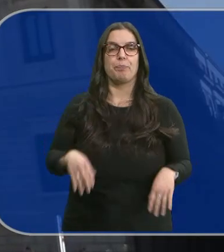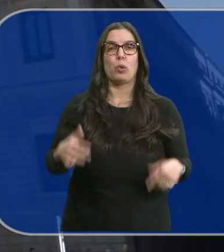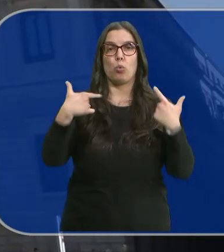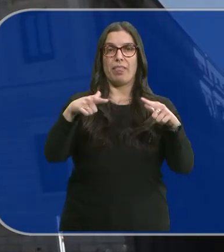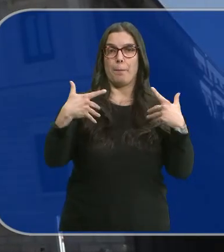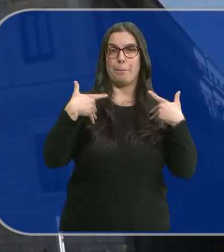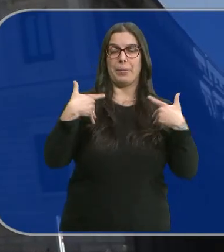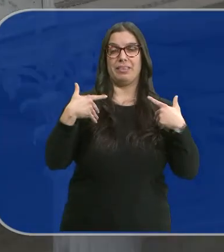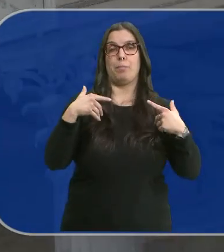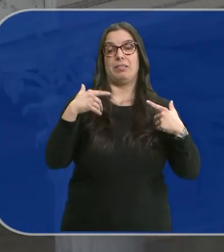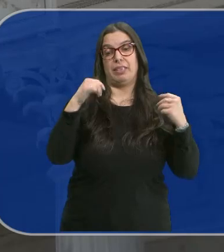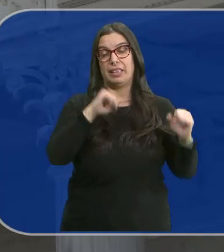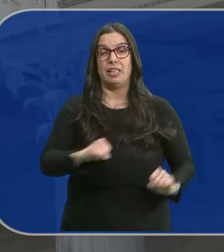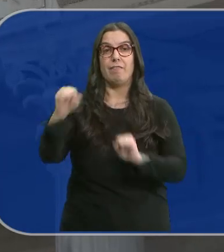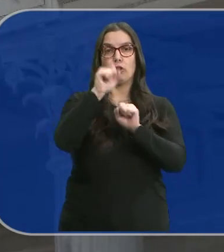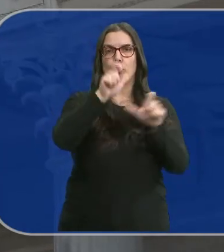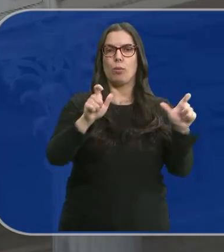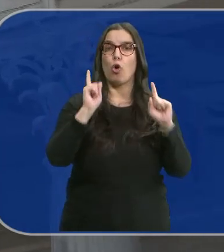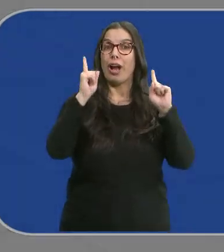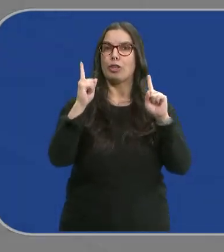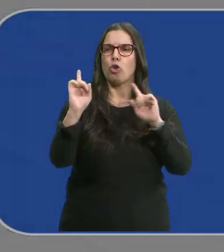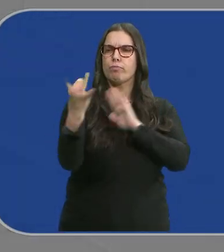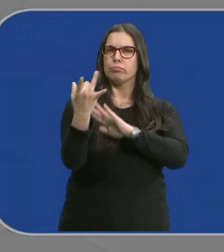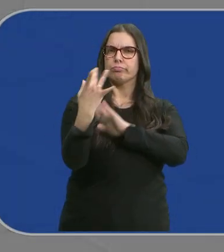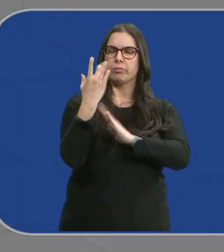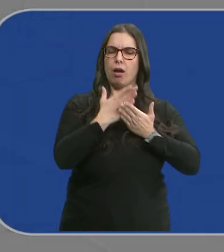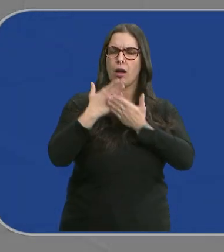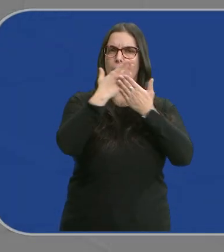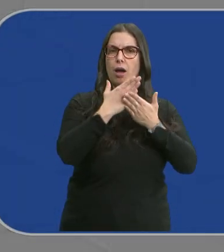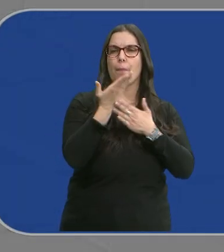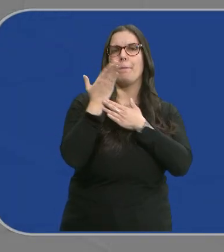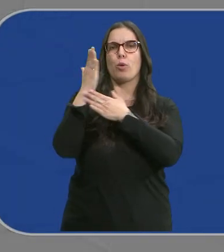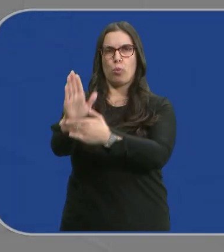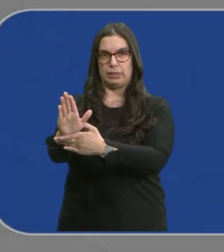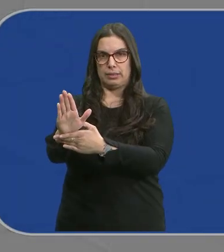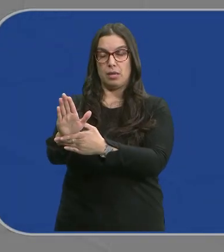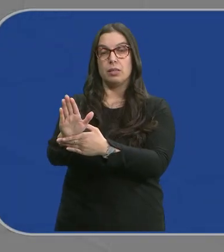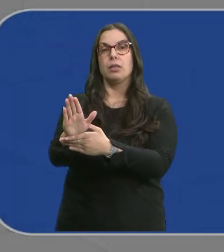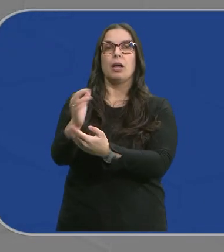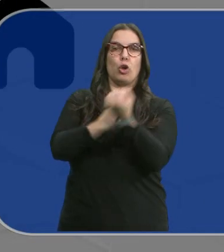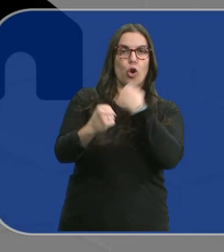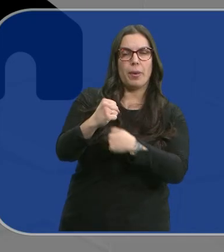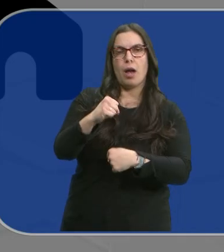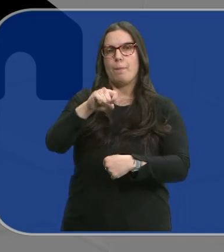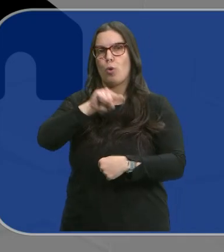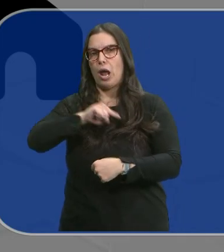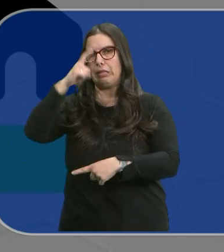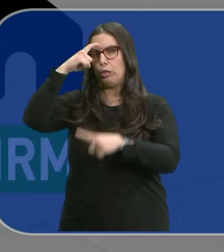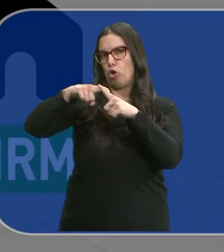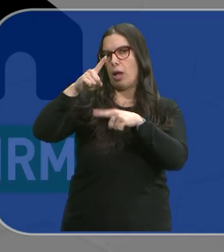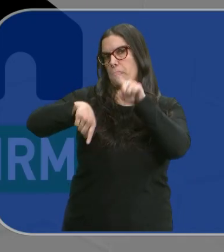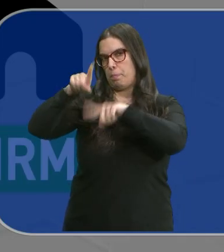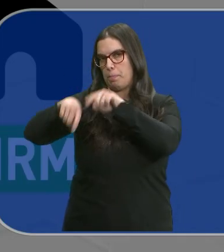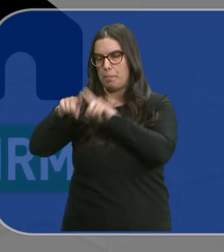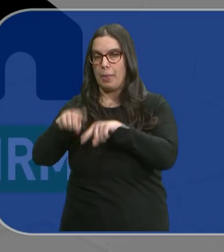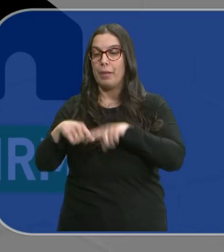de víctimas del Defensor del Pueblo estudiará cada caso y realizará una propuesta de reparación económica, moral o psicológica.